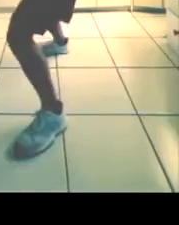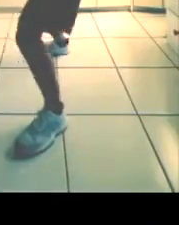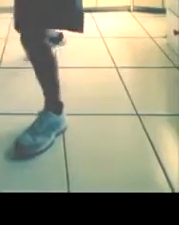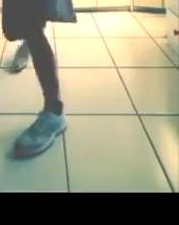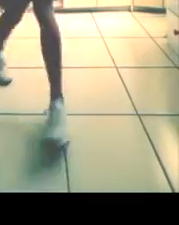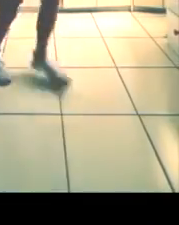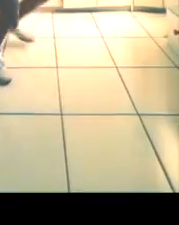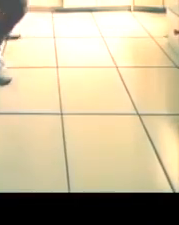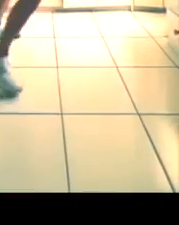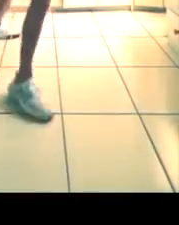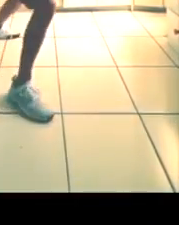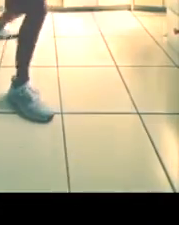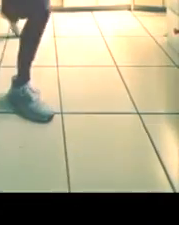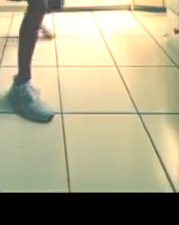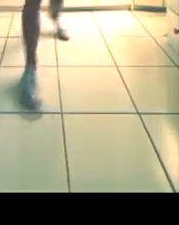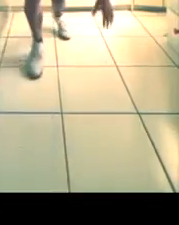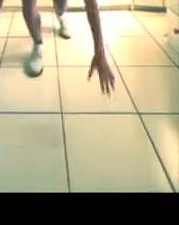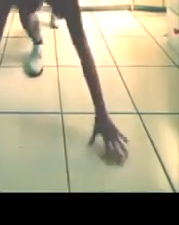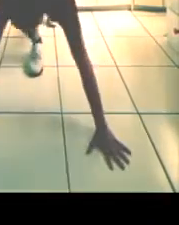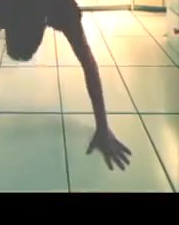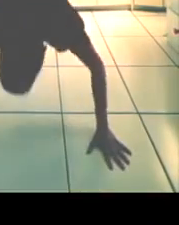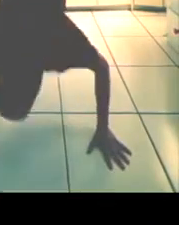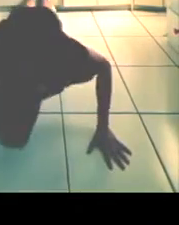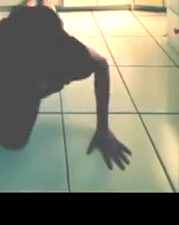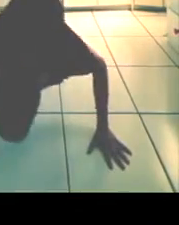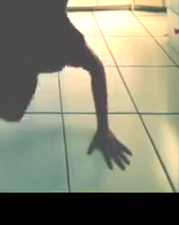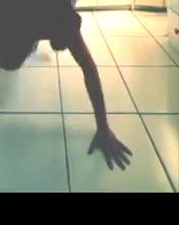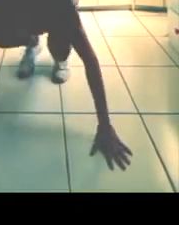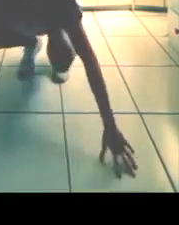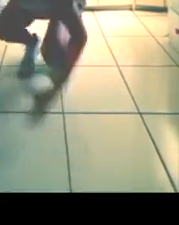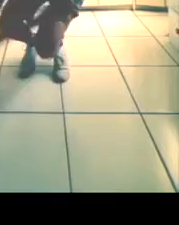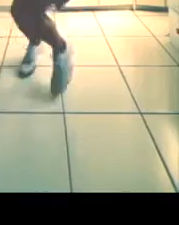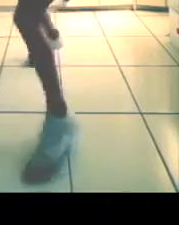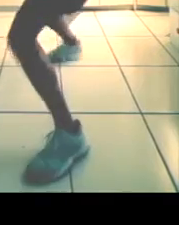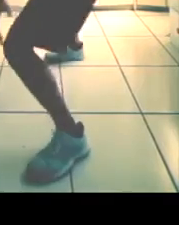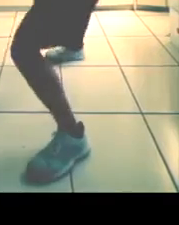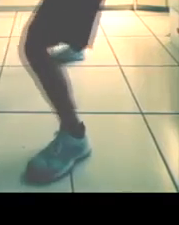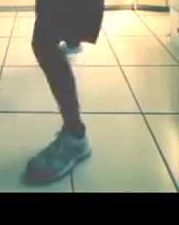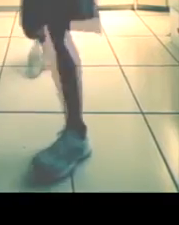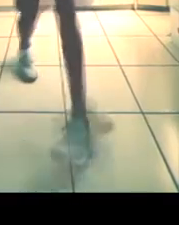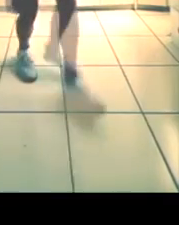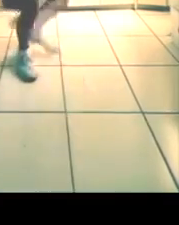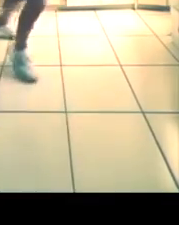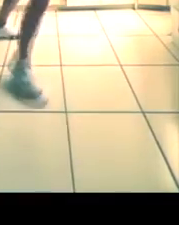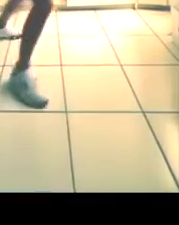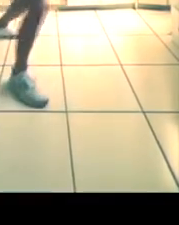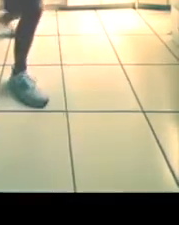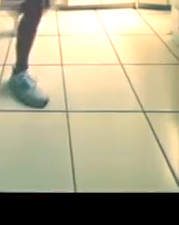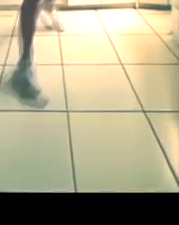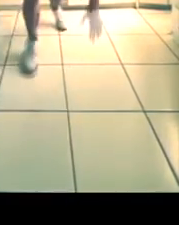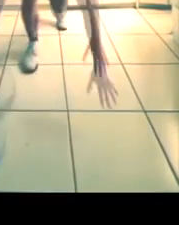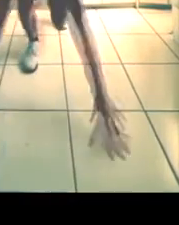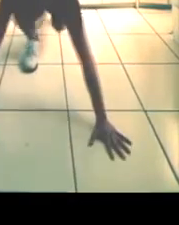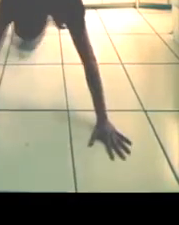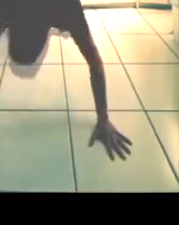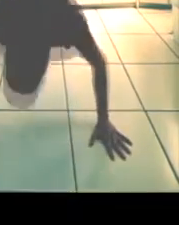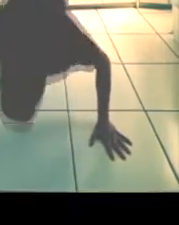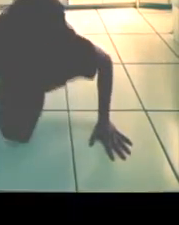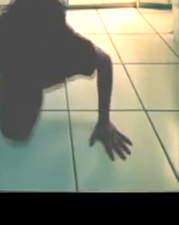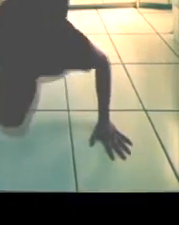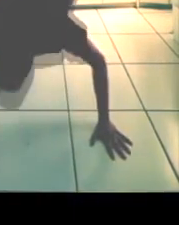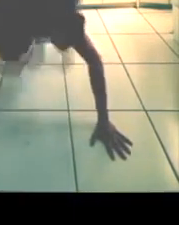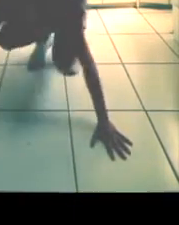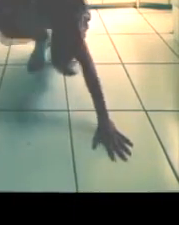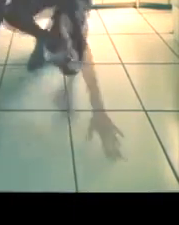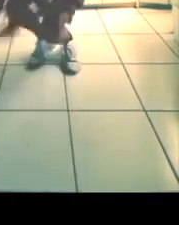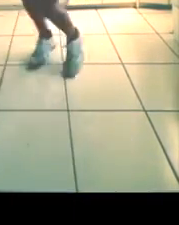Hola amigos, soy Lalo Portillo, atleta de alto rendimiento de San Luis Potosí. Practico la disciplina de racquetball. Espero que todos se encuentren muy bien y con buena salud.